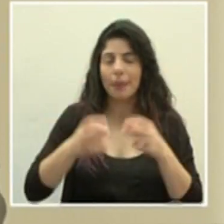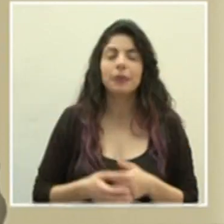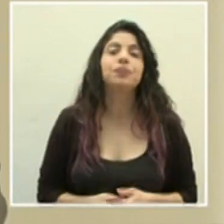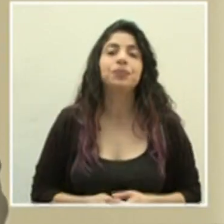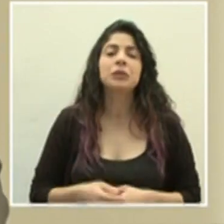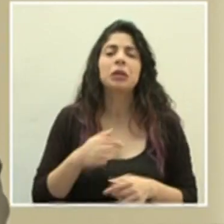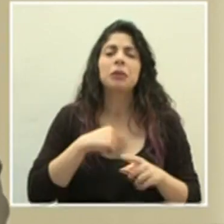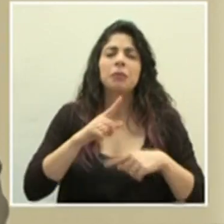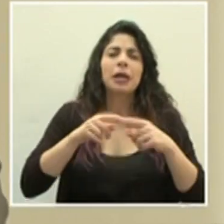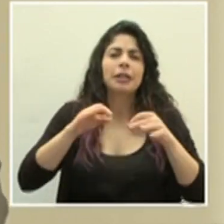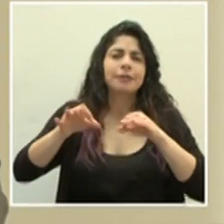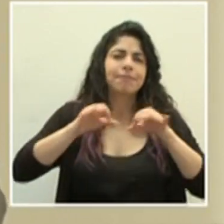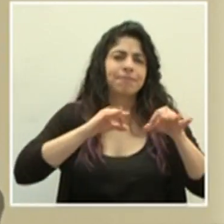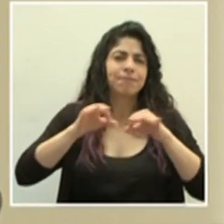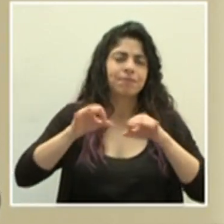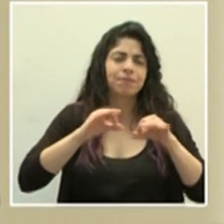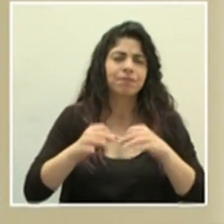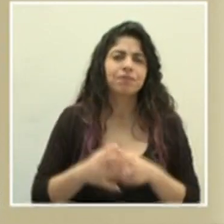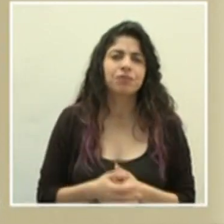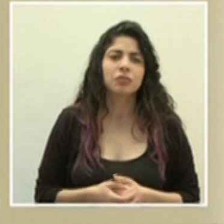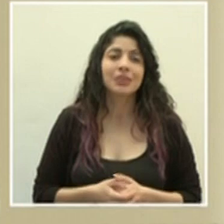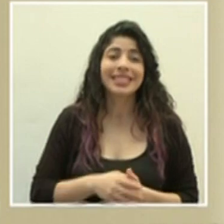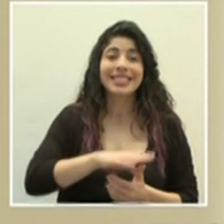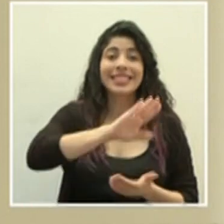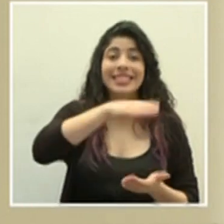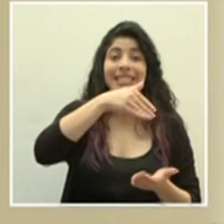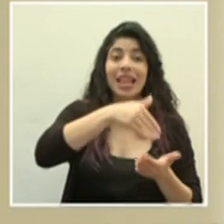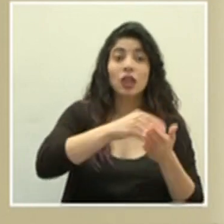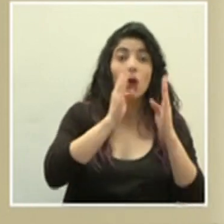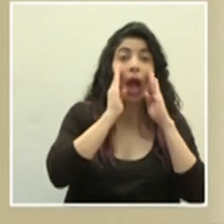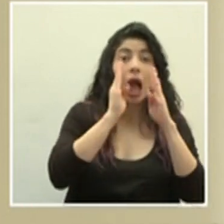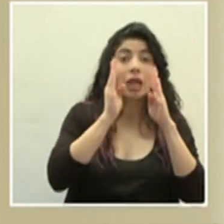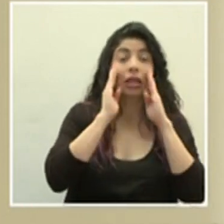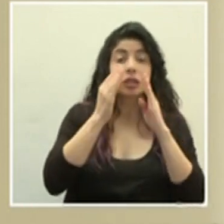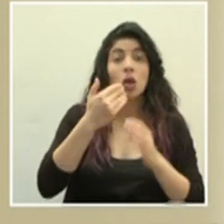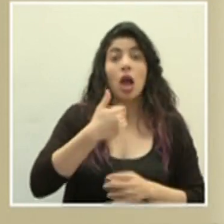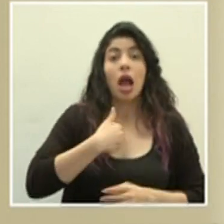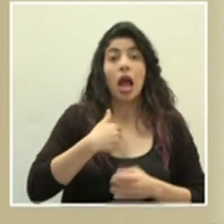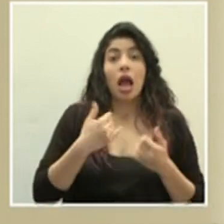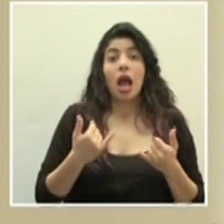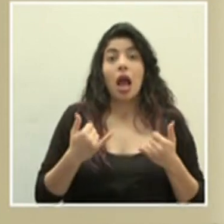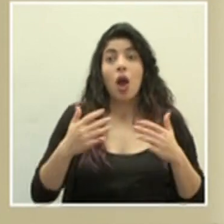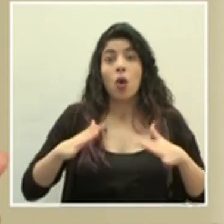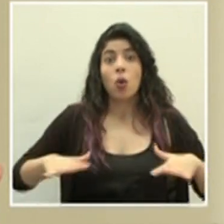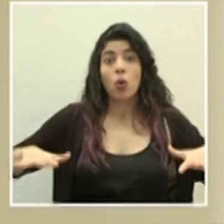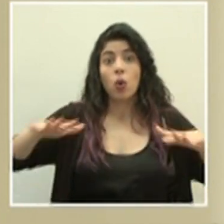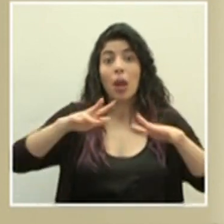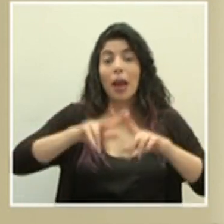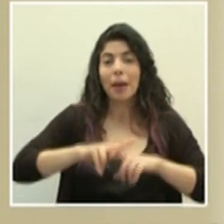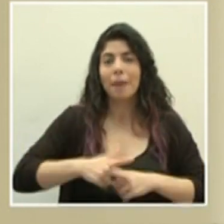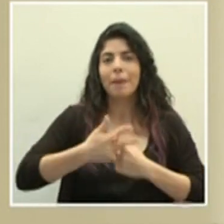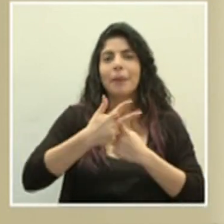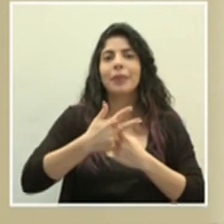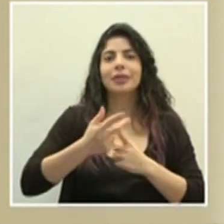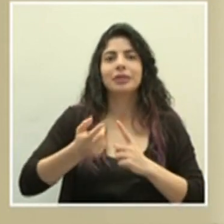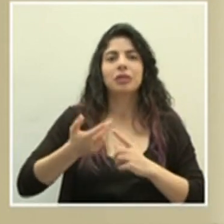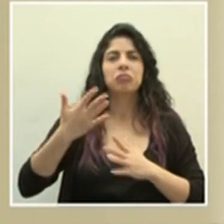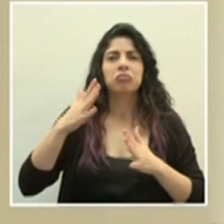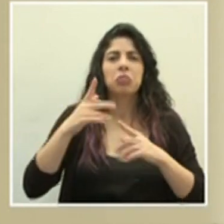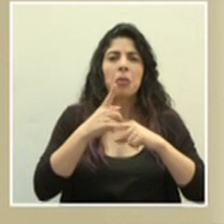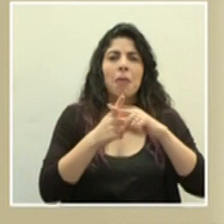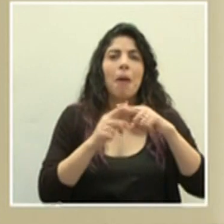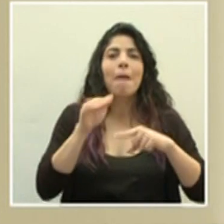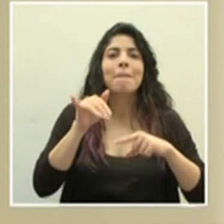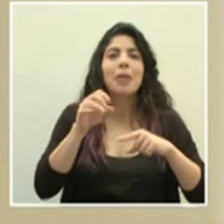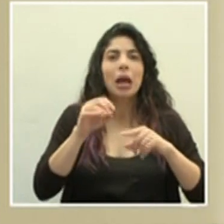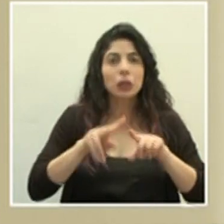Para comentarle, los centros de atención que nosotros manejamos en este momento y que los comenzamos a manejar prácticamente a mediados de